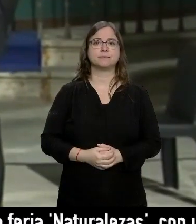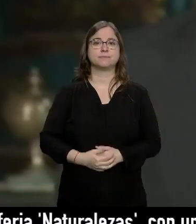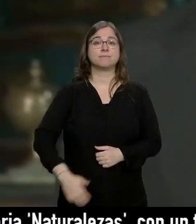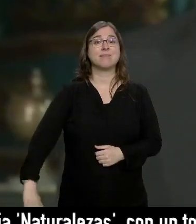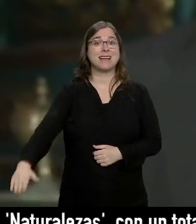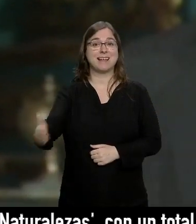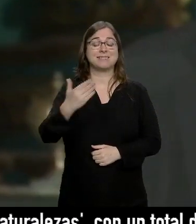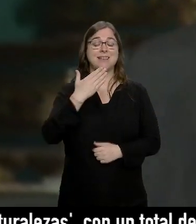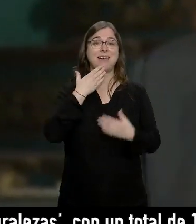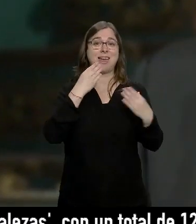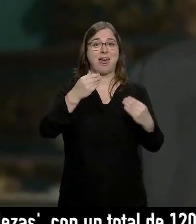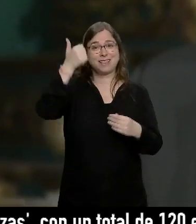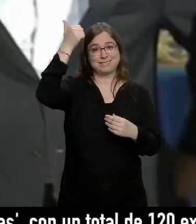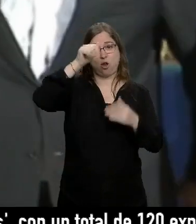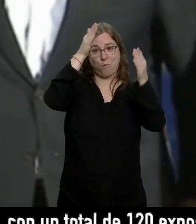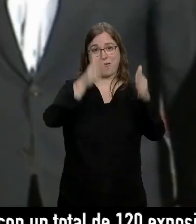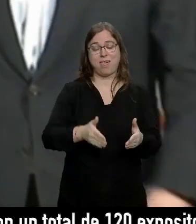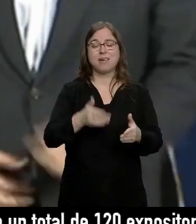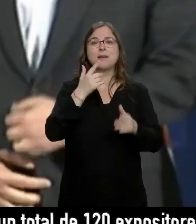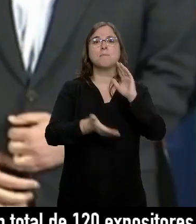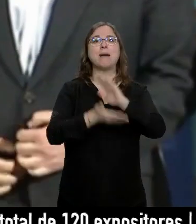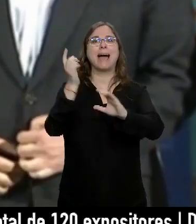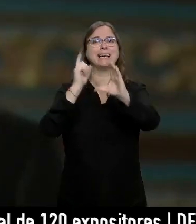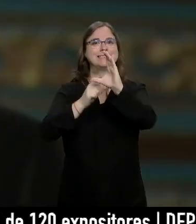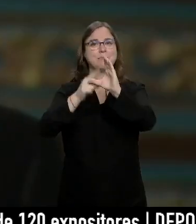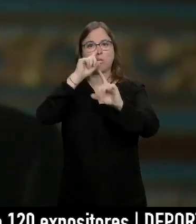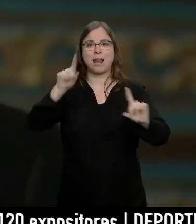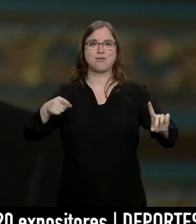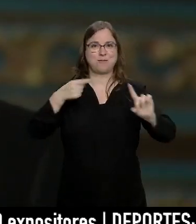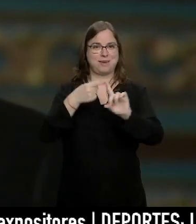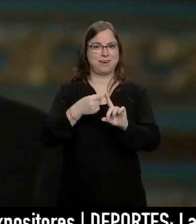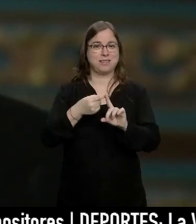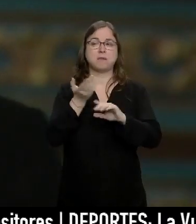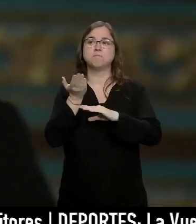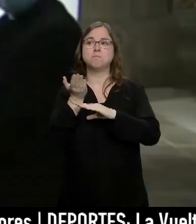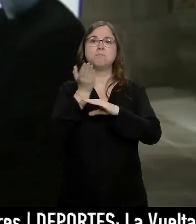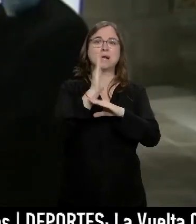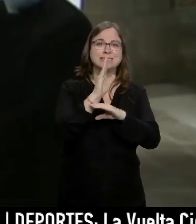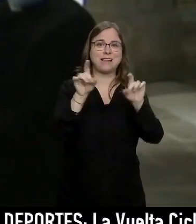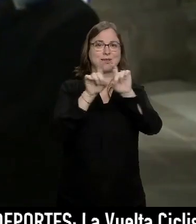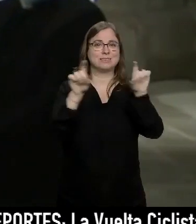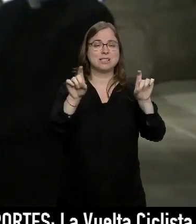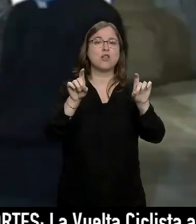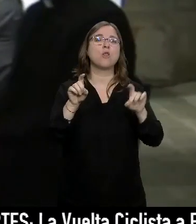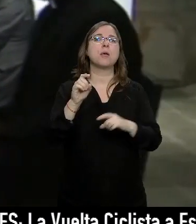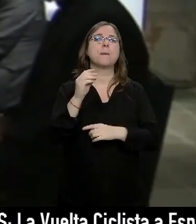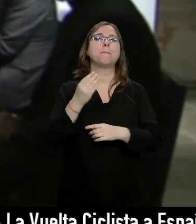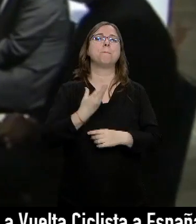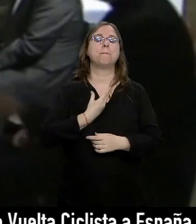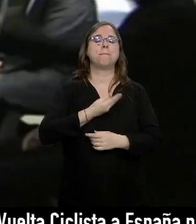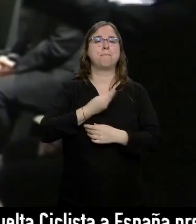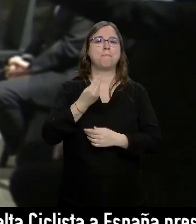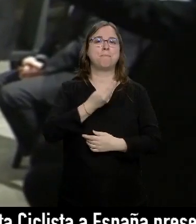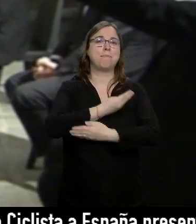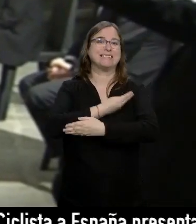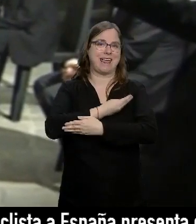Edades del Hombre se trasladará, ya saben, a Extremadura el próximo año. Así se presentaba esta semana en Plasencia con el presidente Fernández